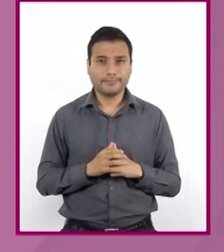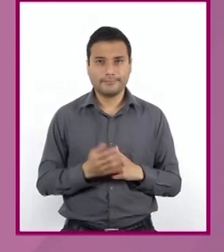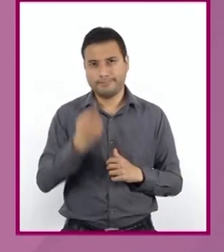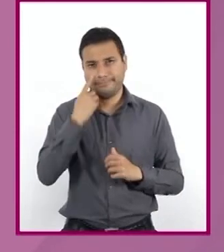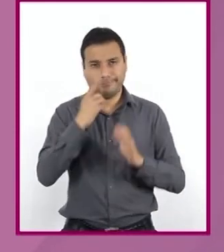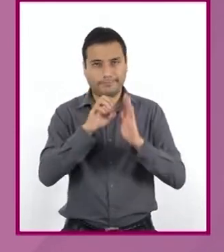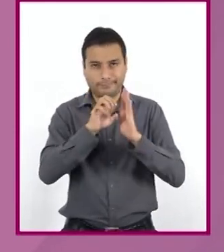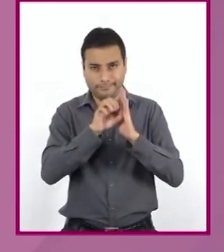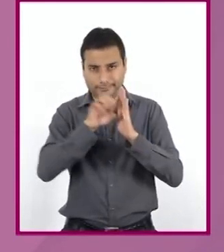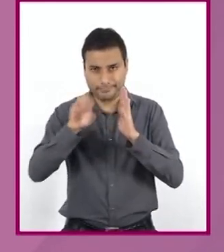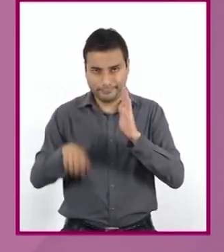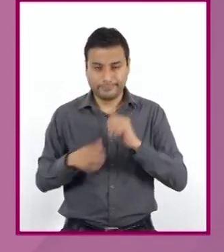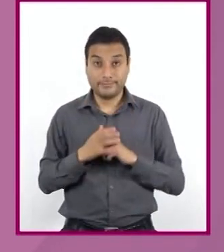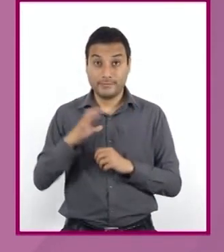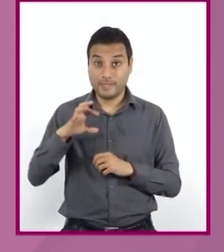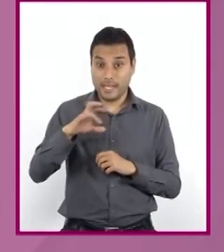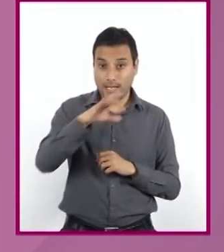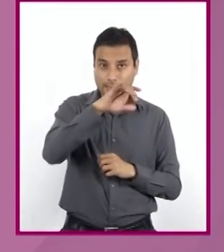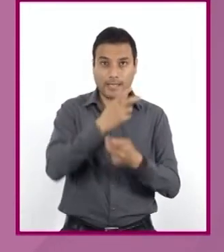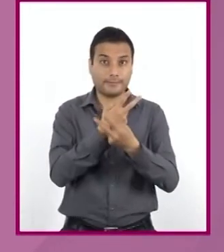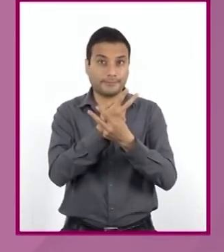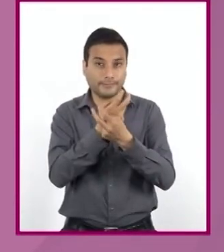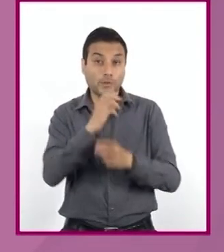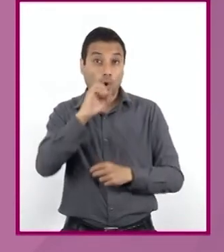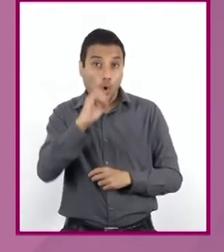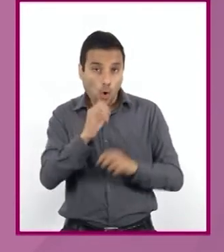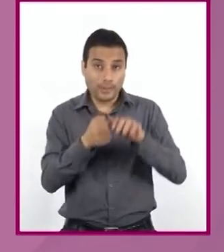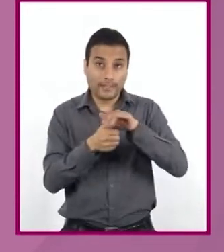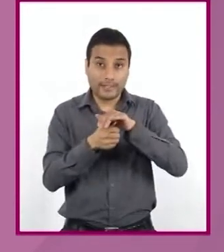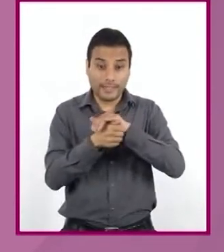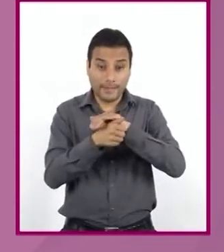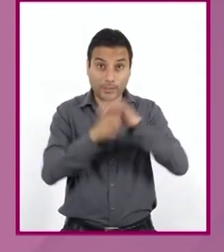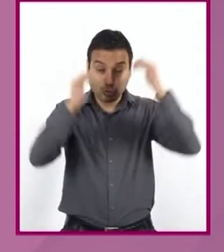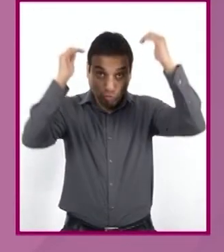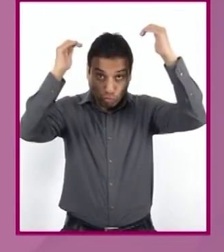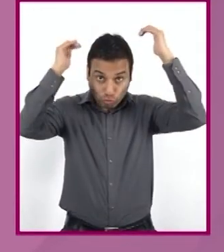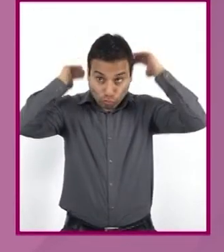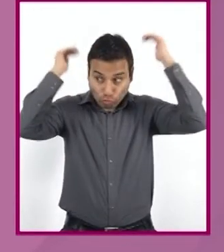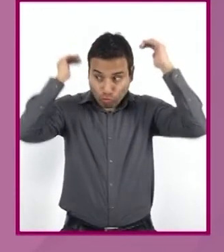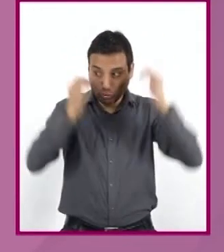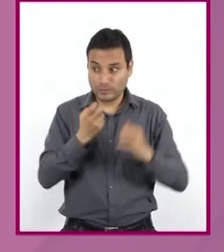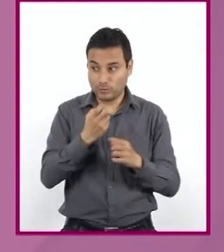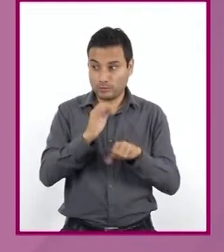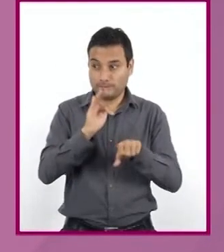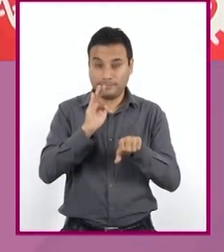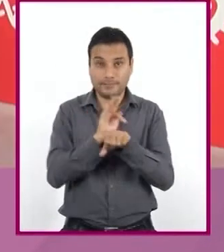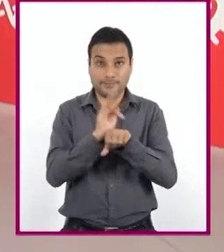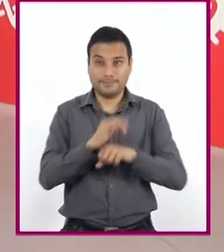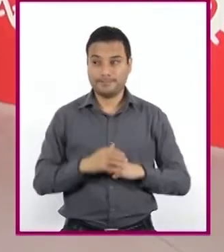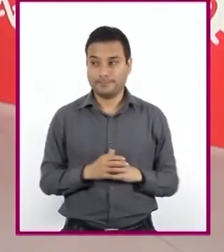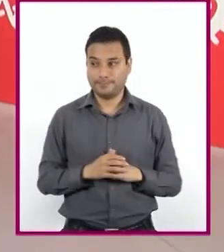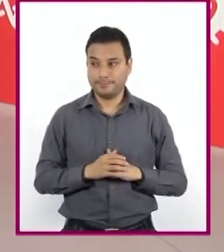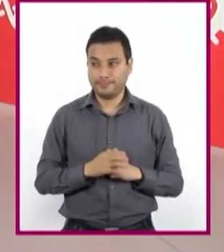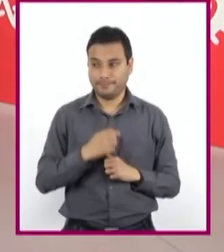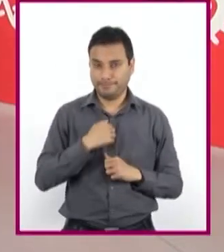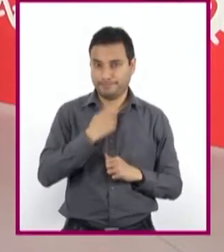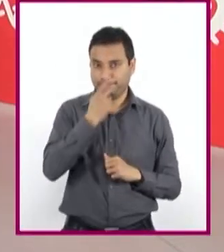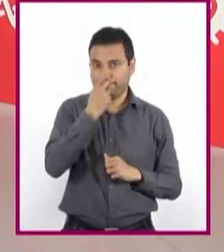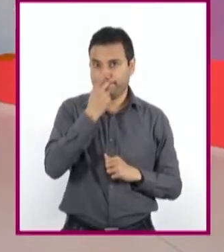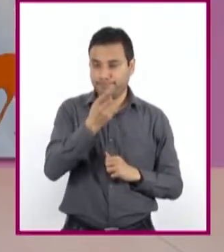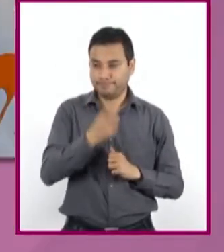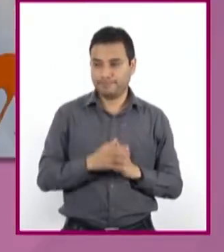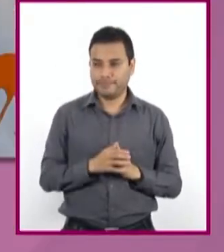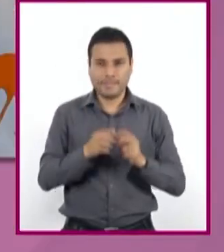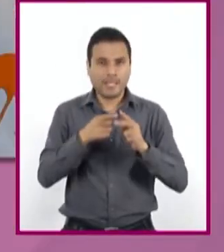esqueleto externo de las arañas y el caparazón de las tortugas. Se puede mencionar que el ciclo comienza